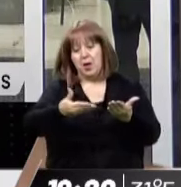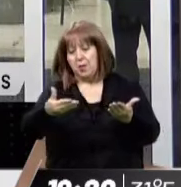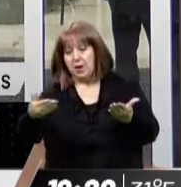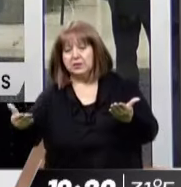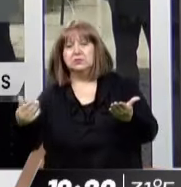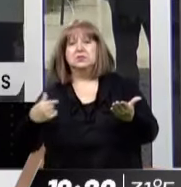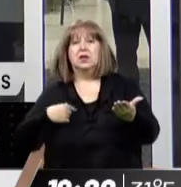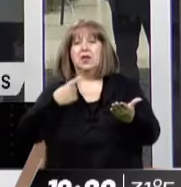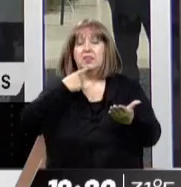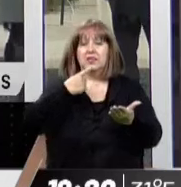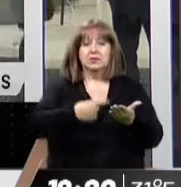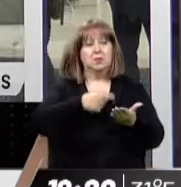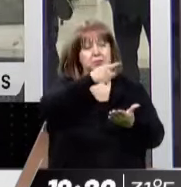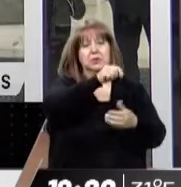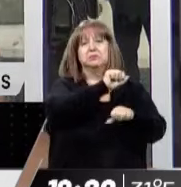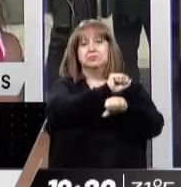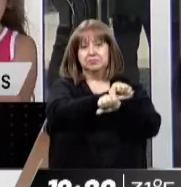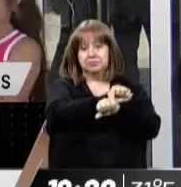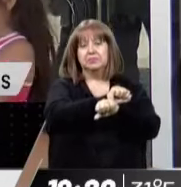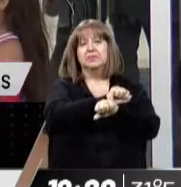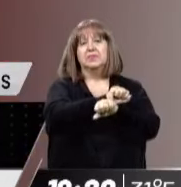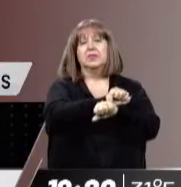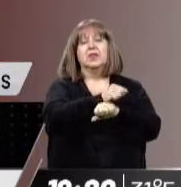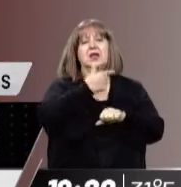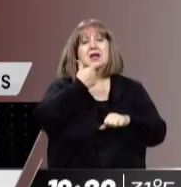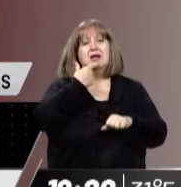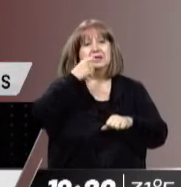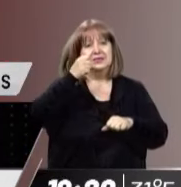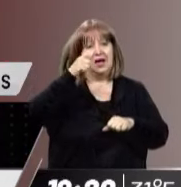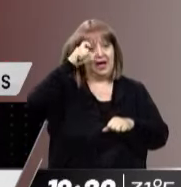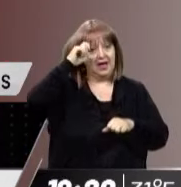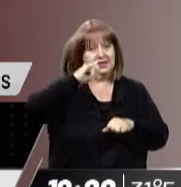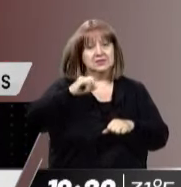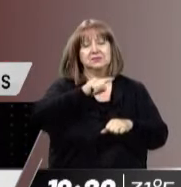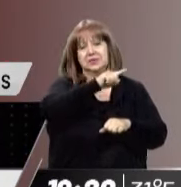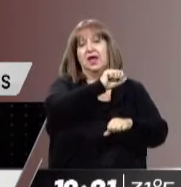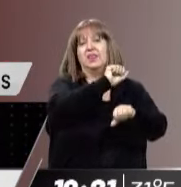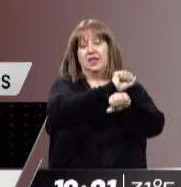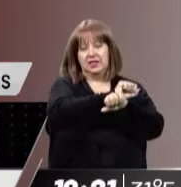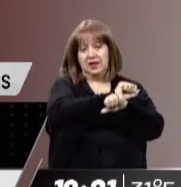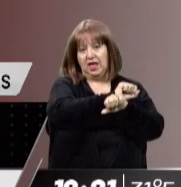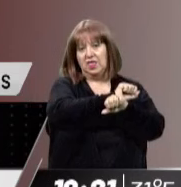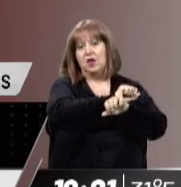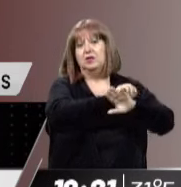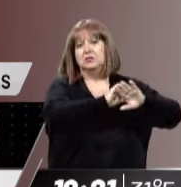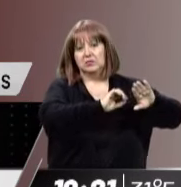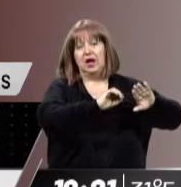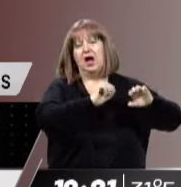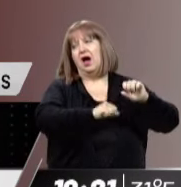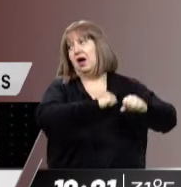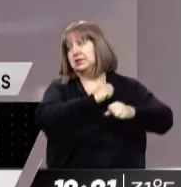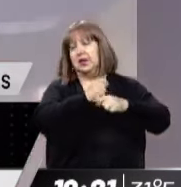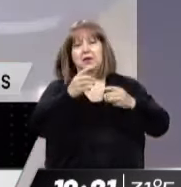Fiscalía y dispuso la prisión preventiva de Sáez Holguín, quien va a quedar detenido hasta tanto se resuelva su situación procesal